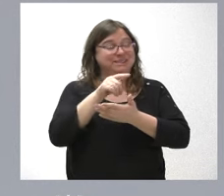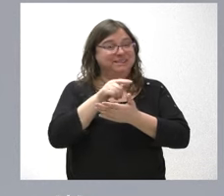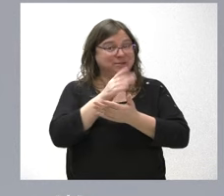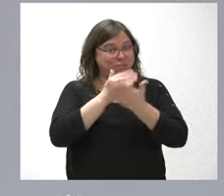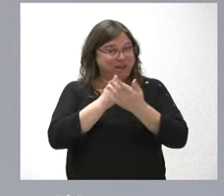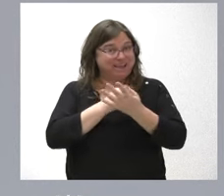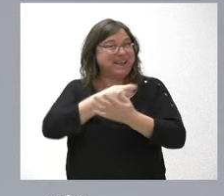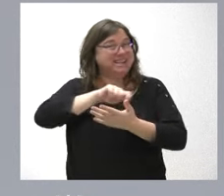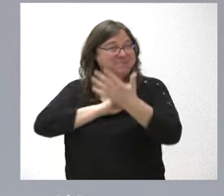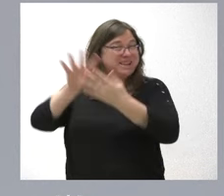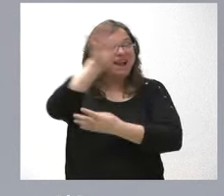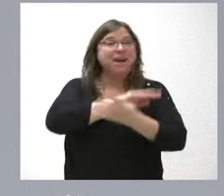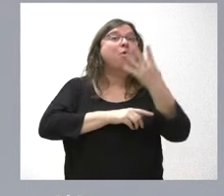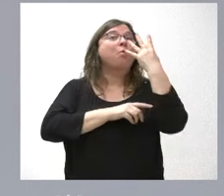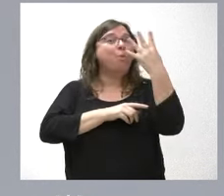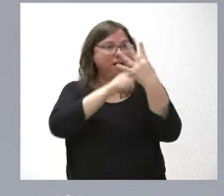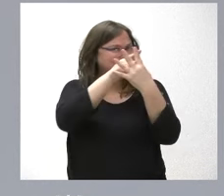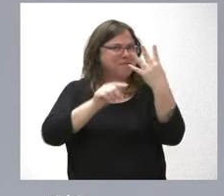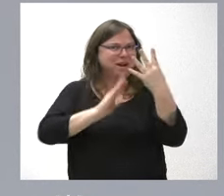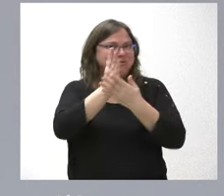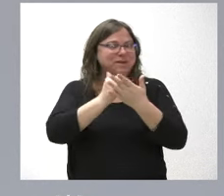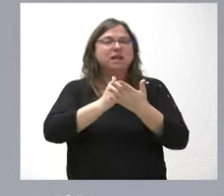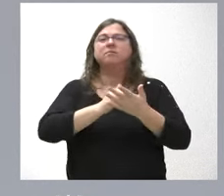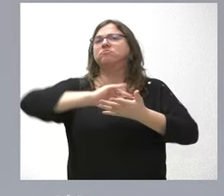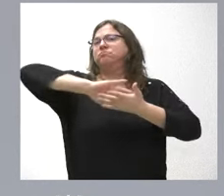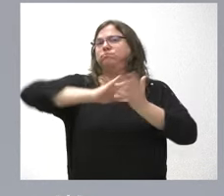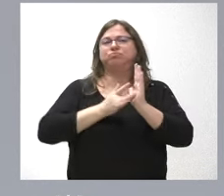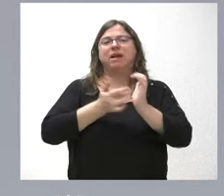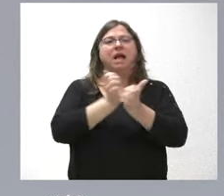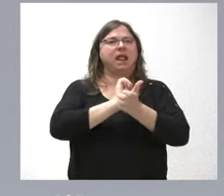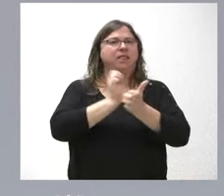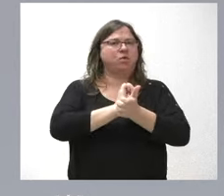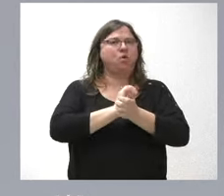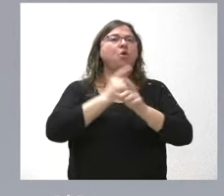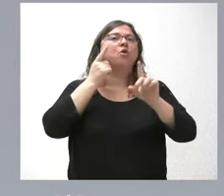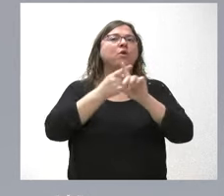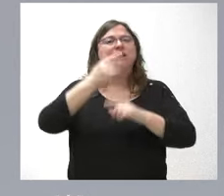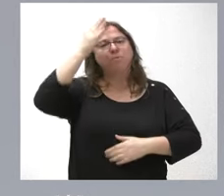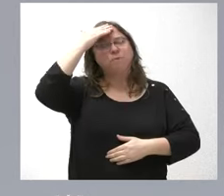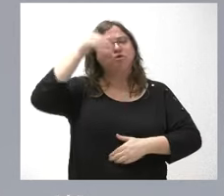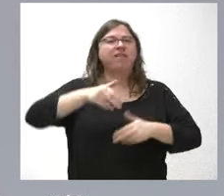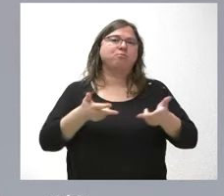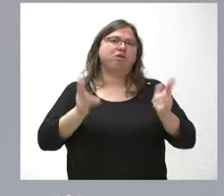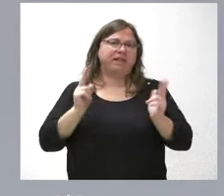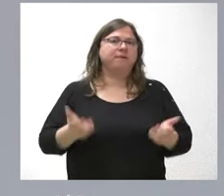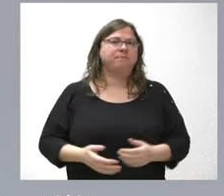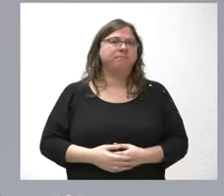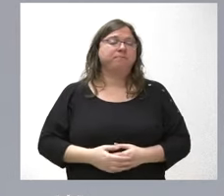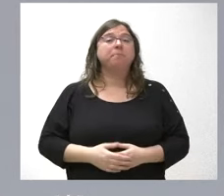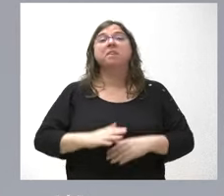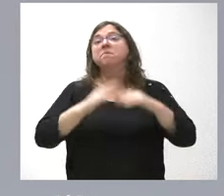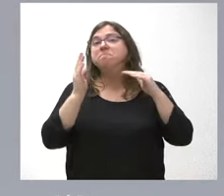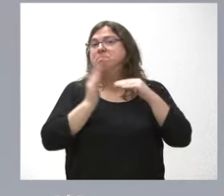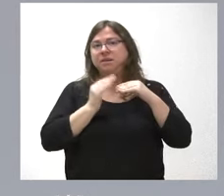España que todos los años agota el conjunto de créditos que se destinan a memoria democrática. Por lo tanto, como mínimo,